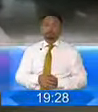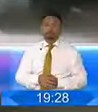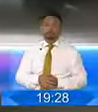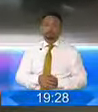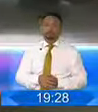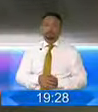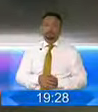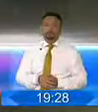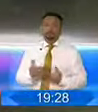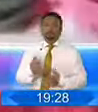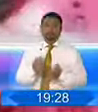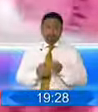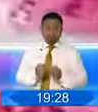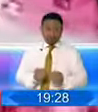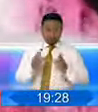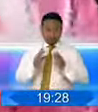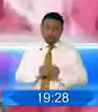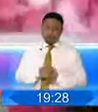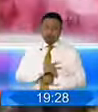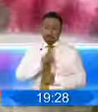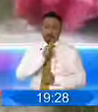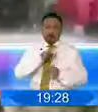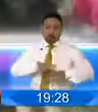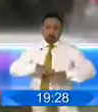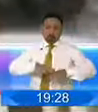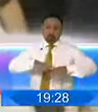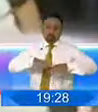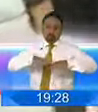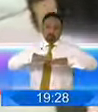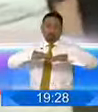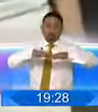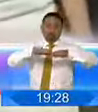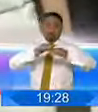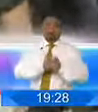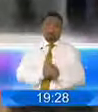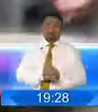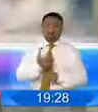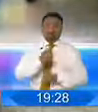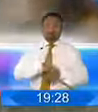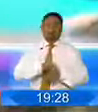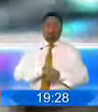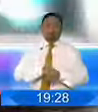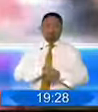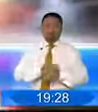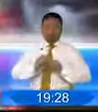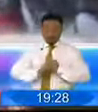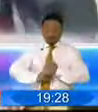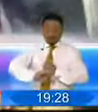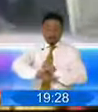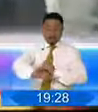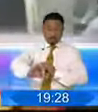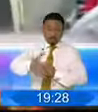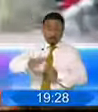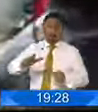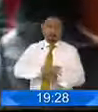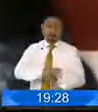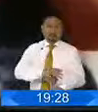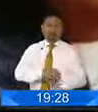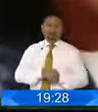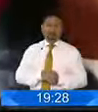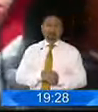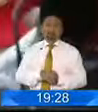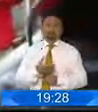Ventajosamente no pasó a mayores, el agua seguía subiendo. Todo apuntaba a que los sumideros se habrían taponado. Se han tapado los sumideros y